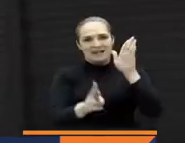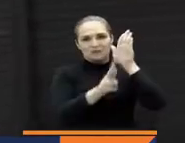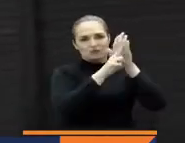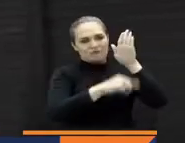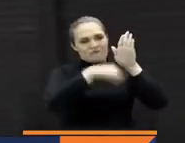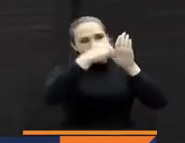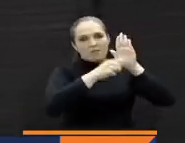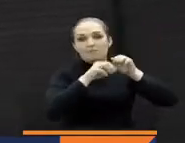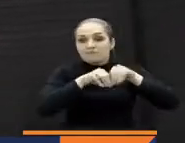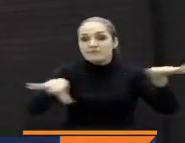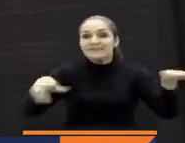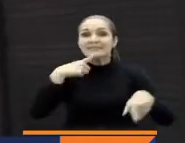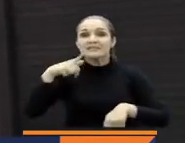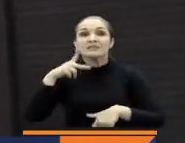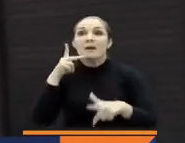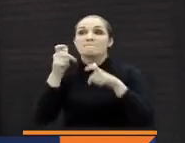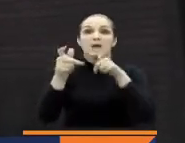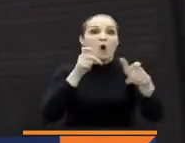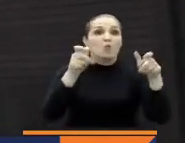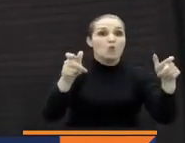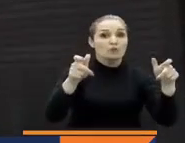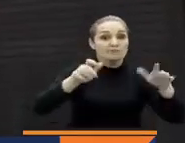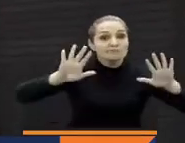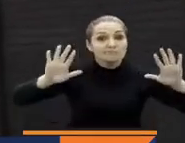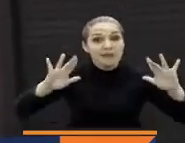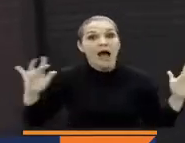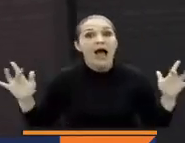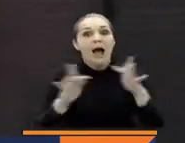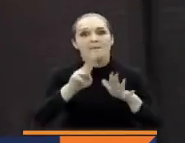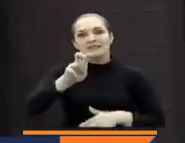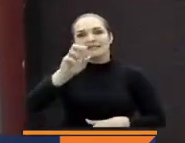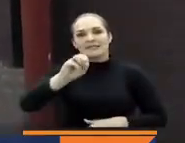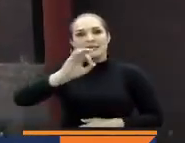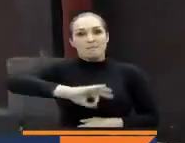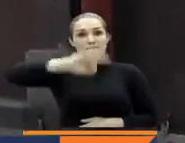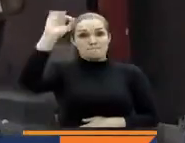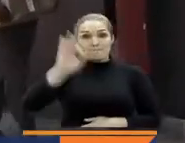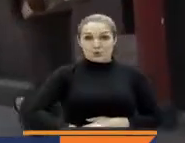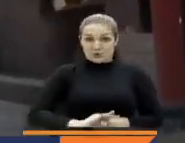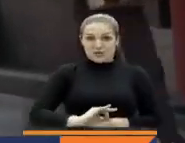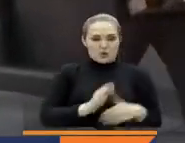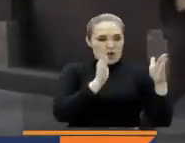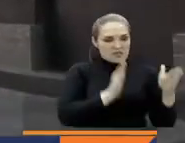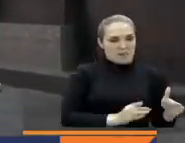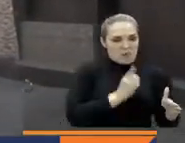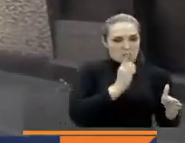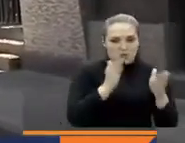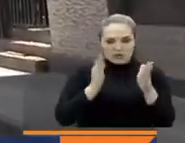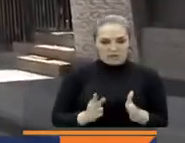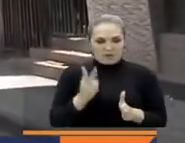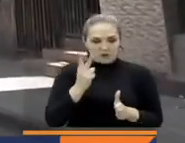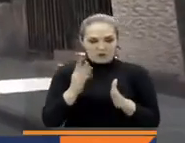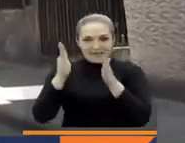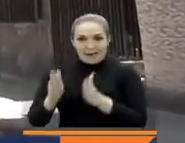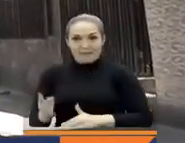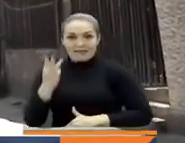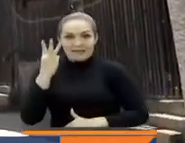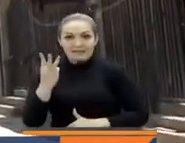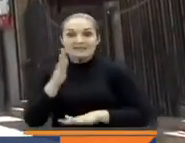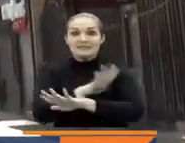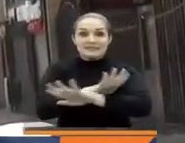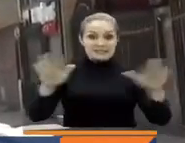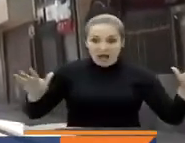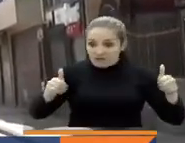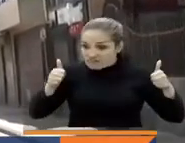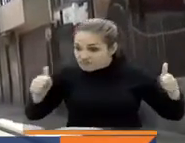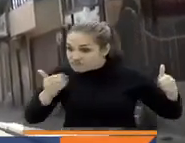que la vacunación en fase 1 debe tener la cobertura mayor al 70% en la etapa 1, 2 y 3, y la ciudad debe tener una ocupación